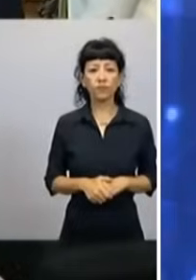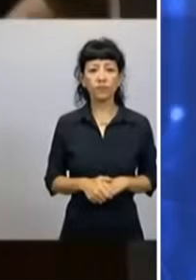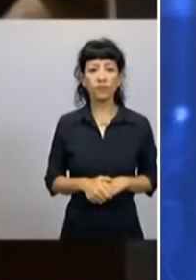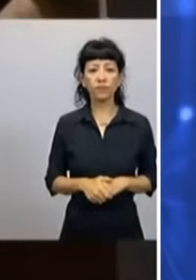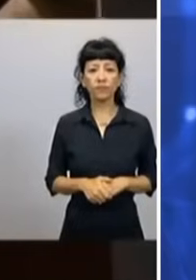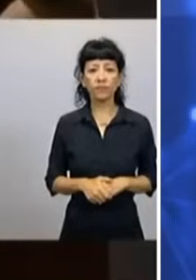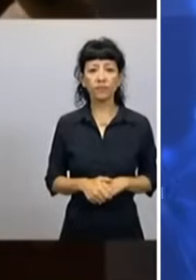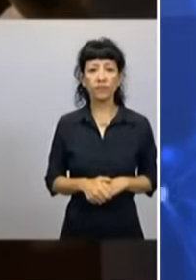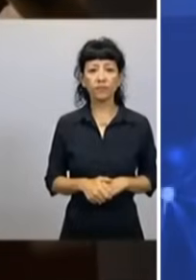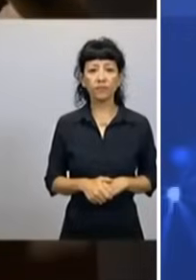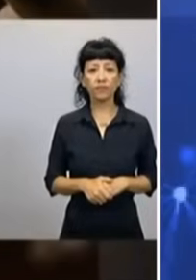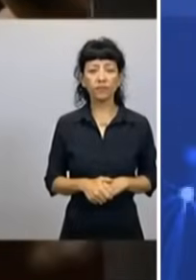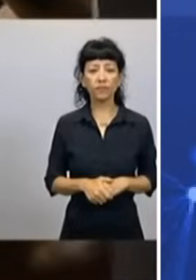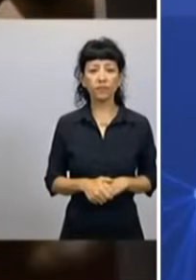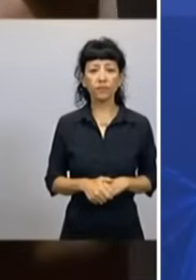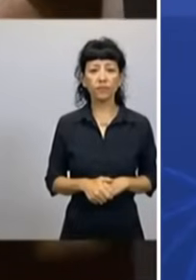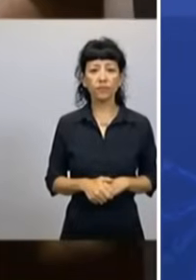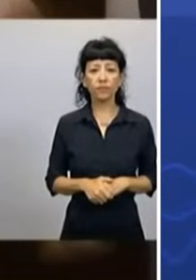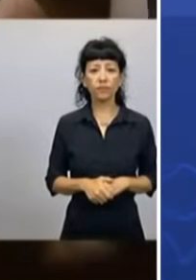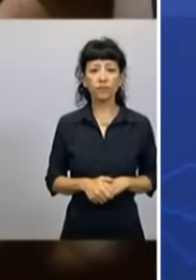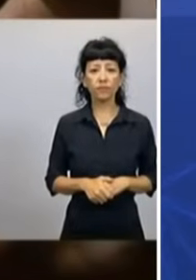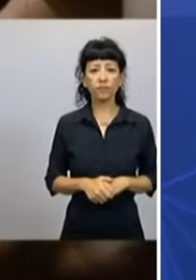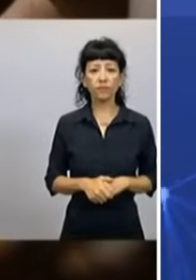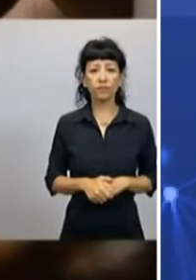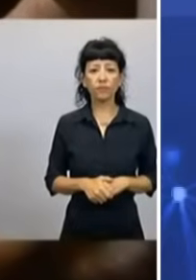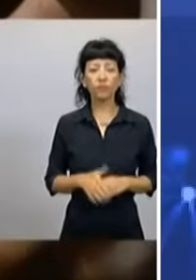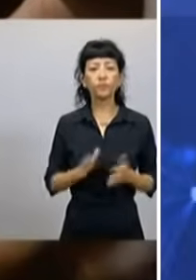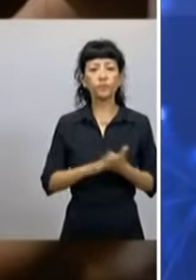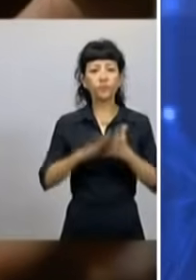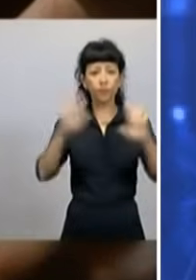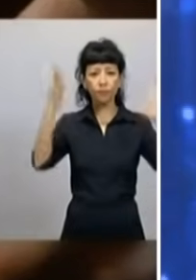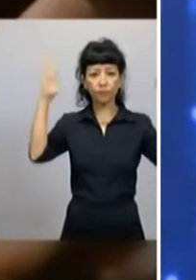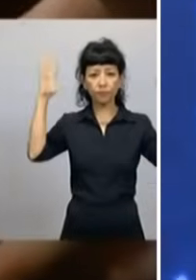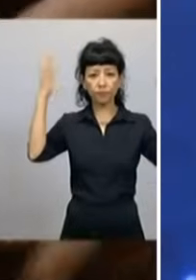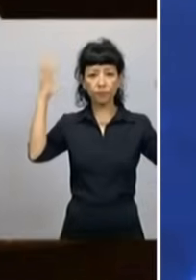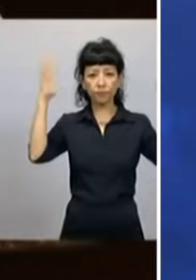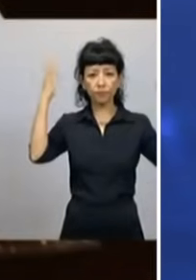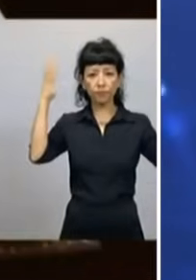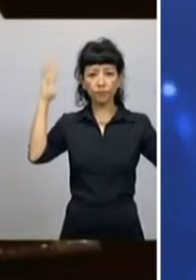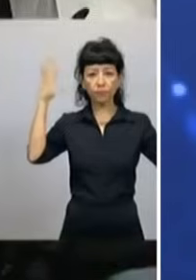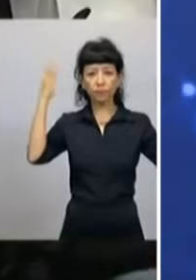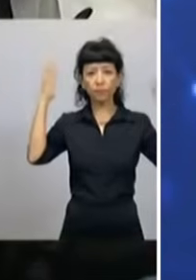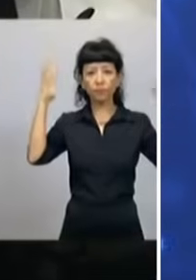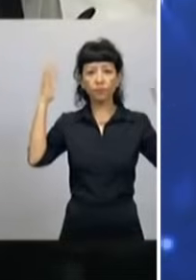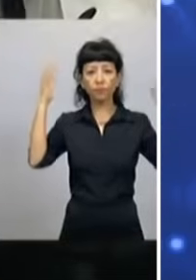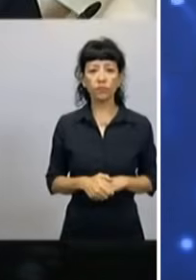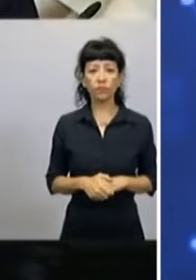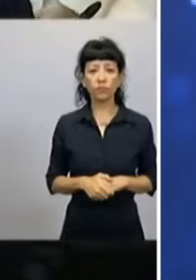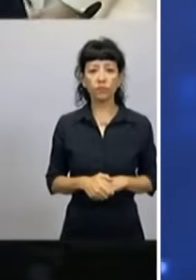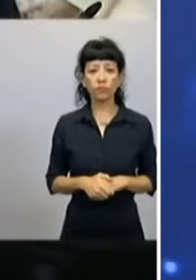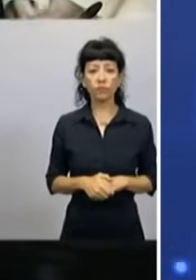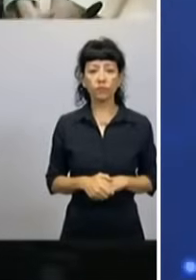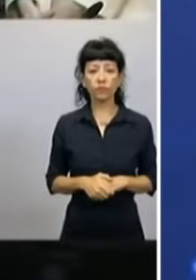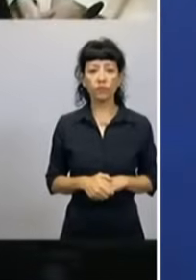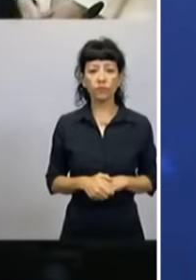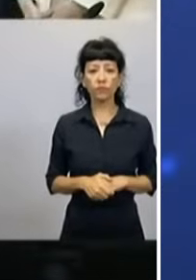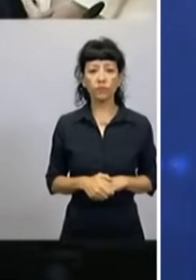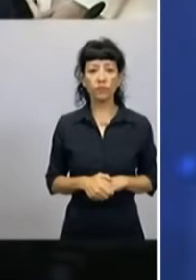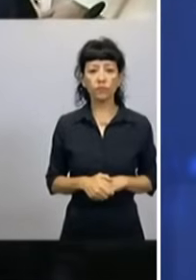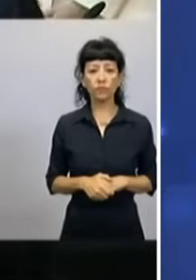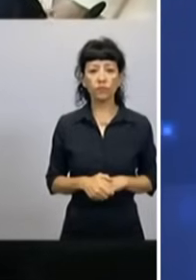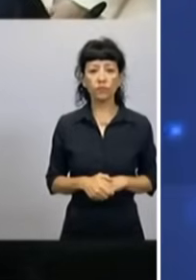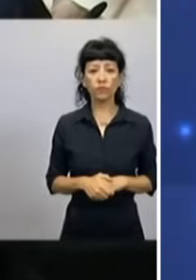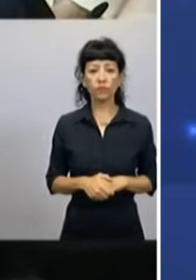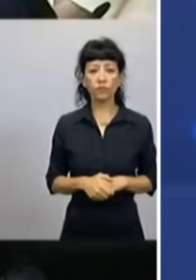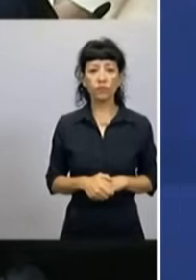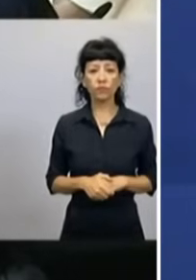parte, también las encuestas indican que hay una cantidad muy sustantiva de la población que también estaría